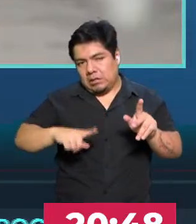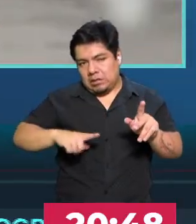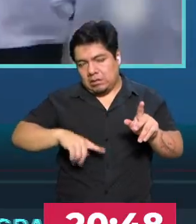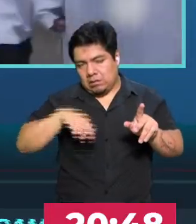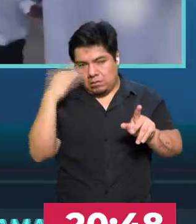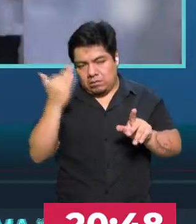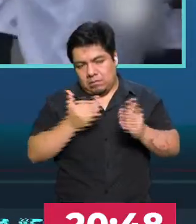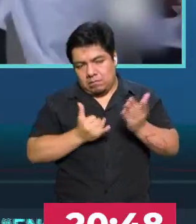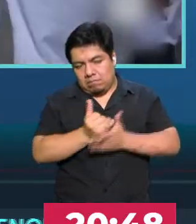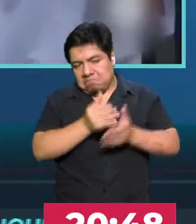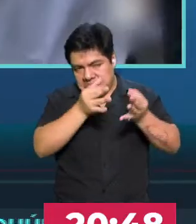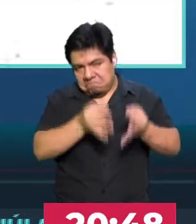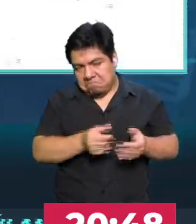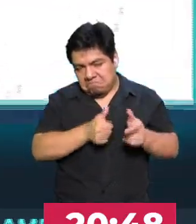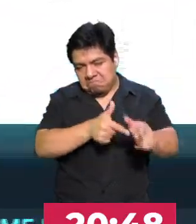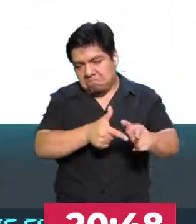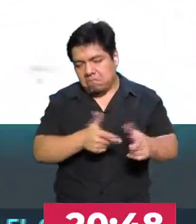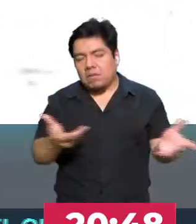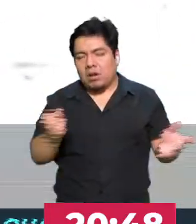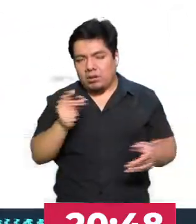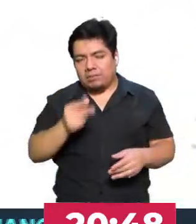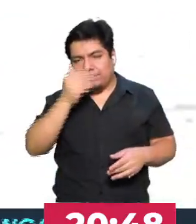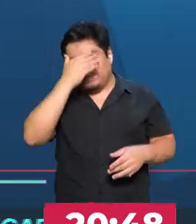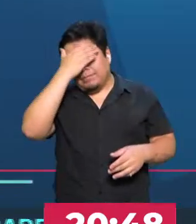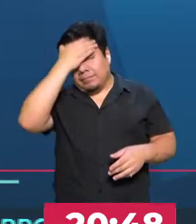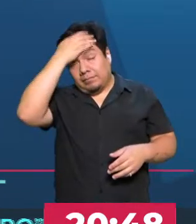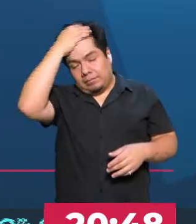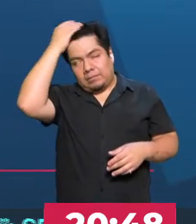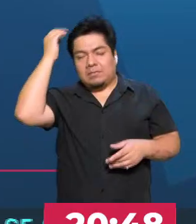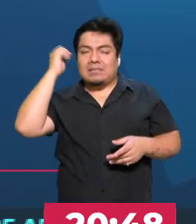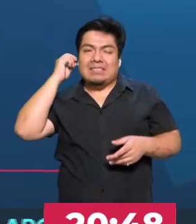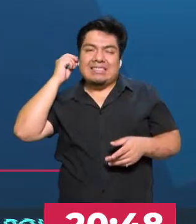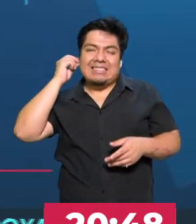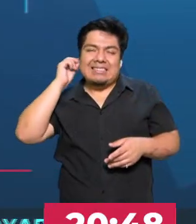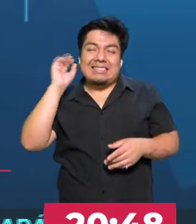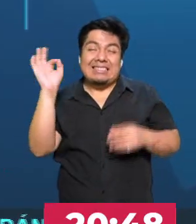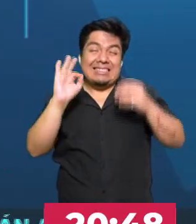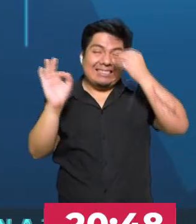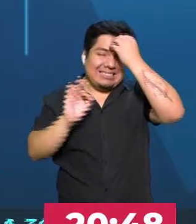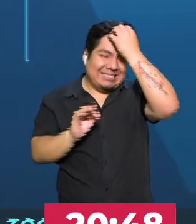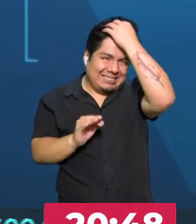federal de Estados Unidos. Claro, entonces podríamos decir que aunque